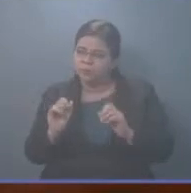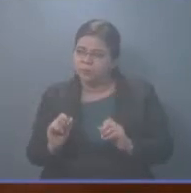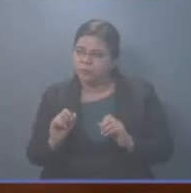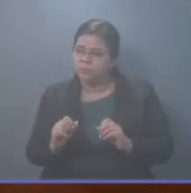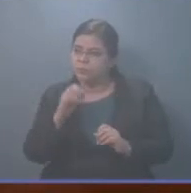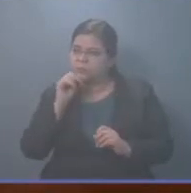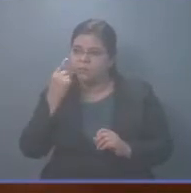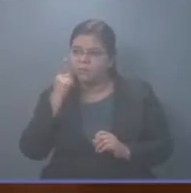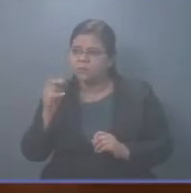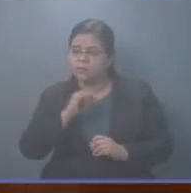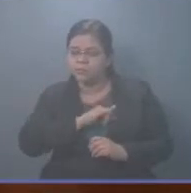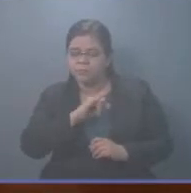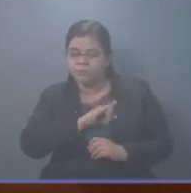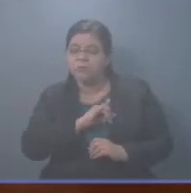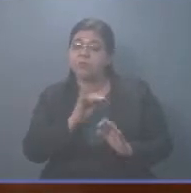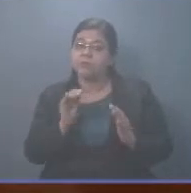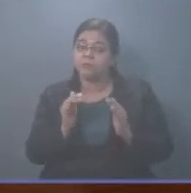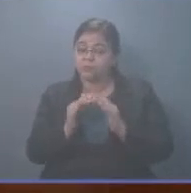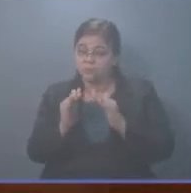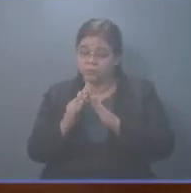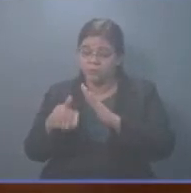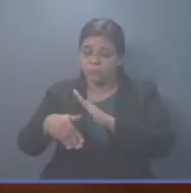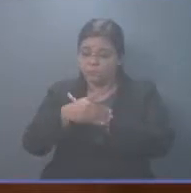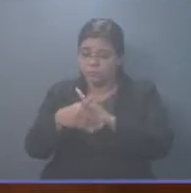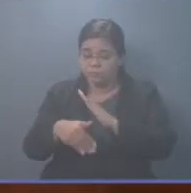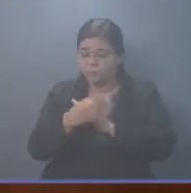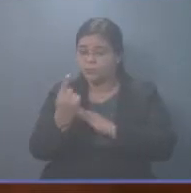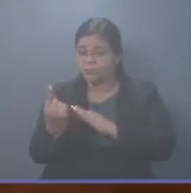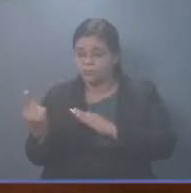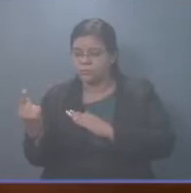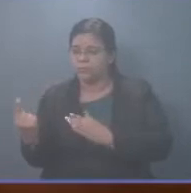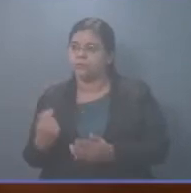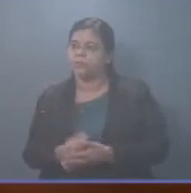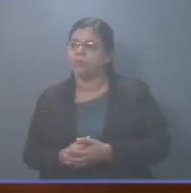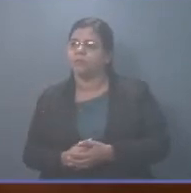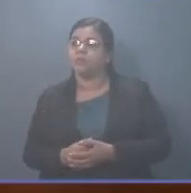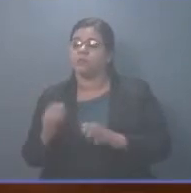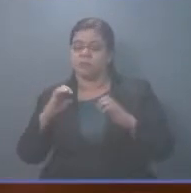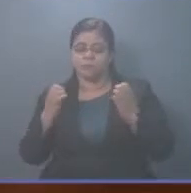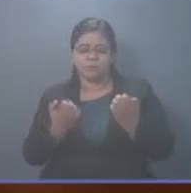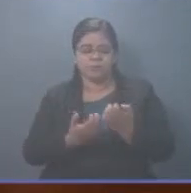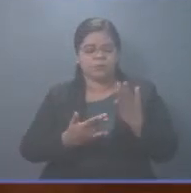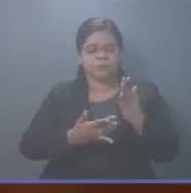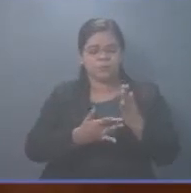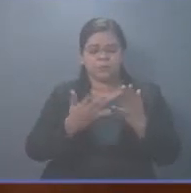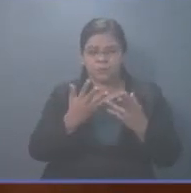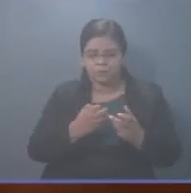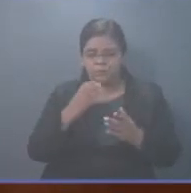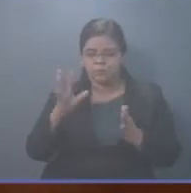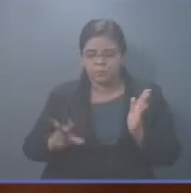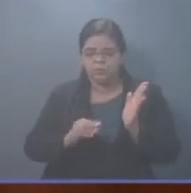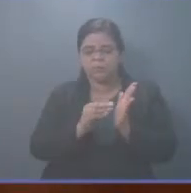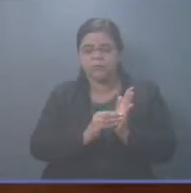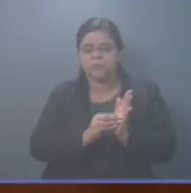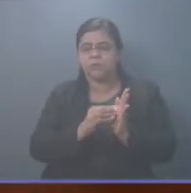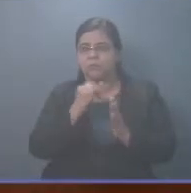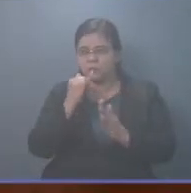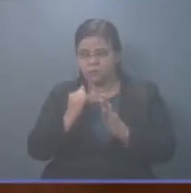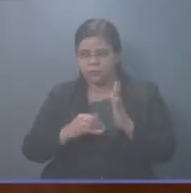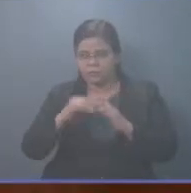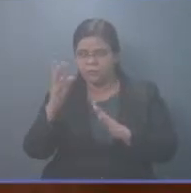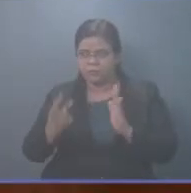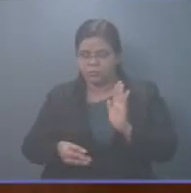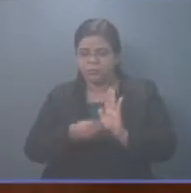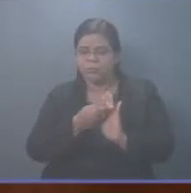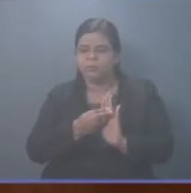la identidad y domicilio del solicitante en su caso. El equipo técnico hizo un agregado más al final del inciso, está